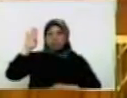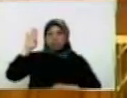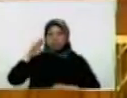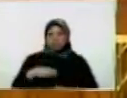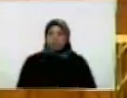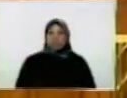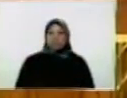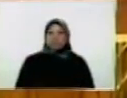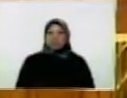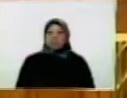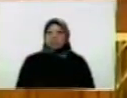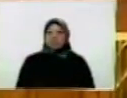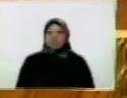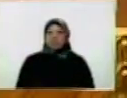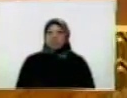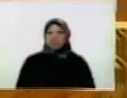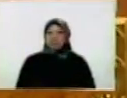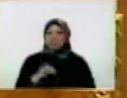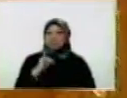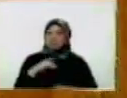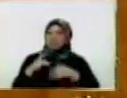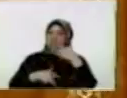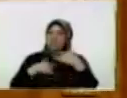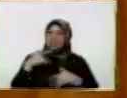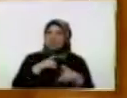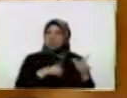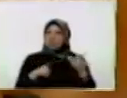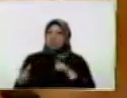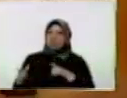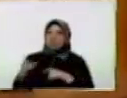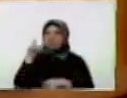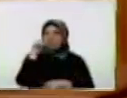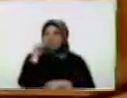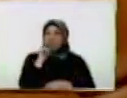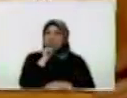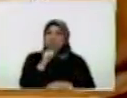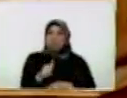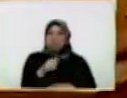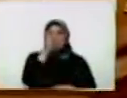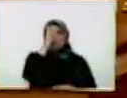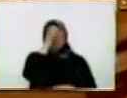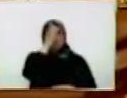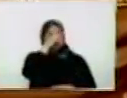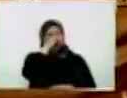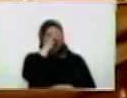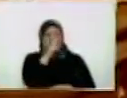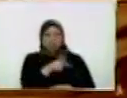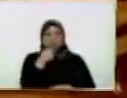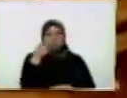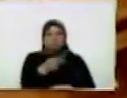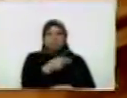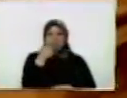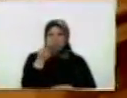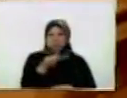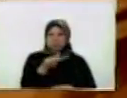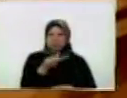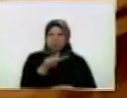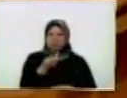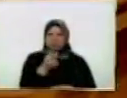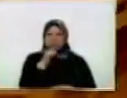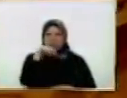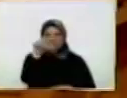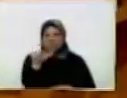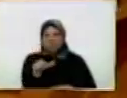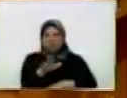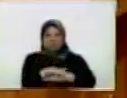en un acto de absoluta ridiculez política, que llama a invadir y que